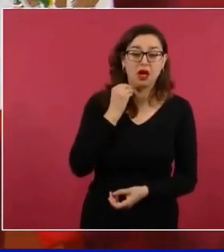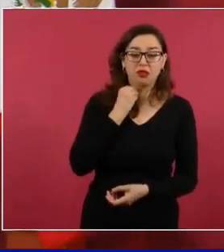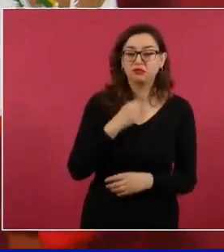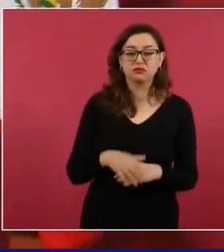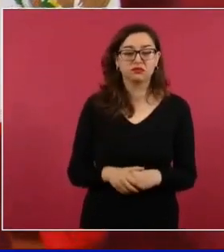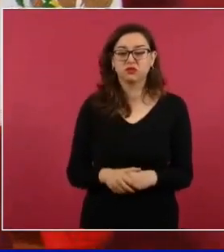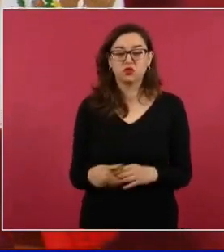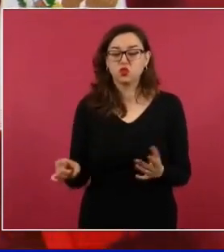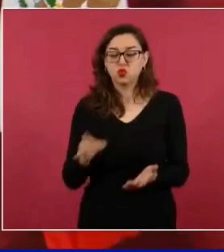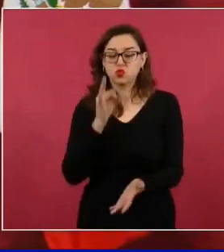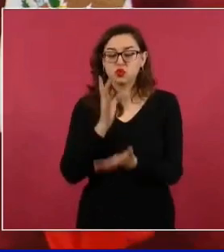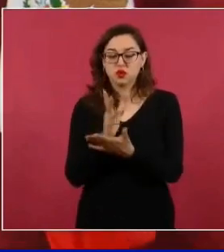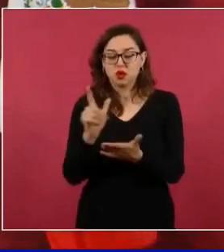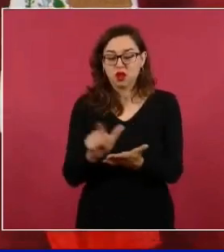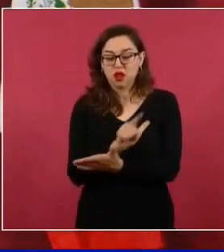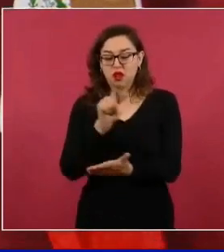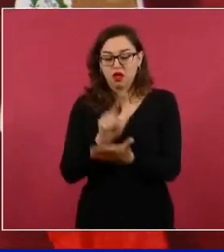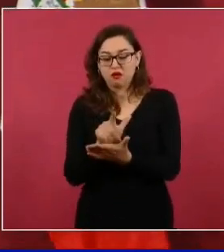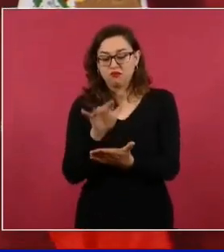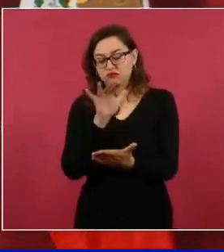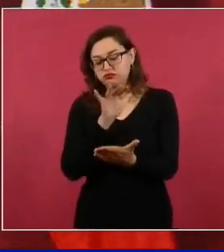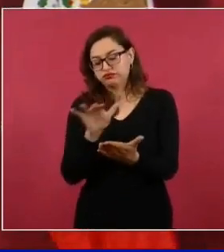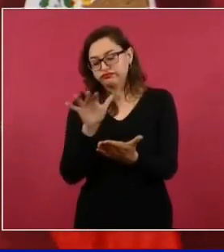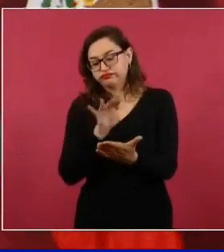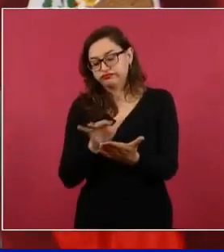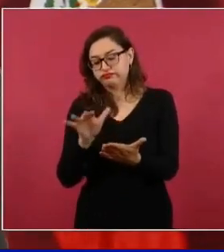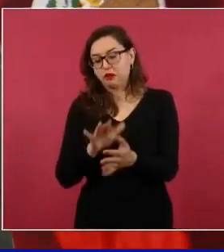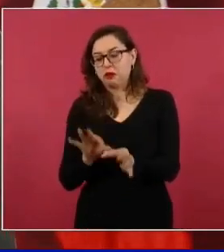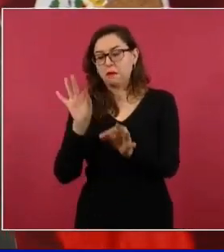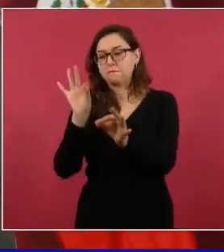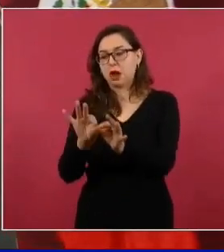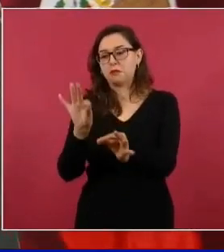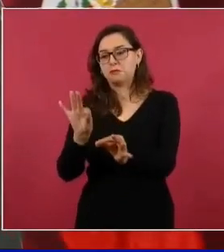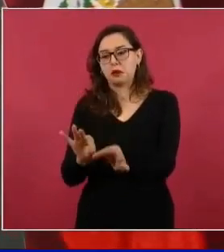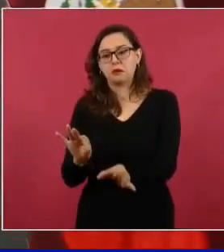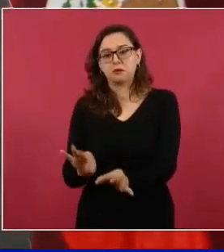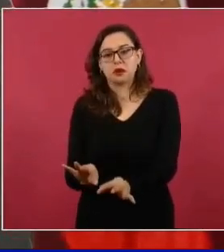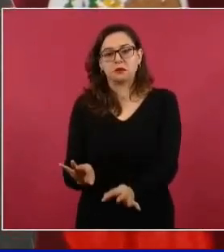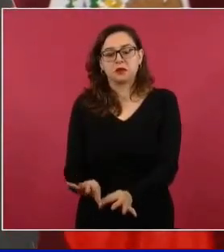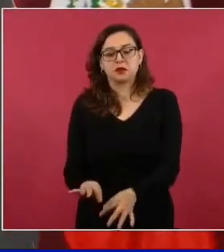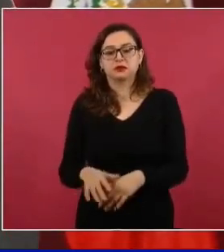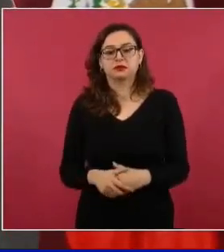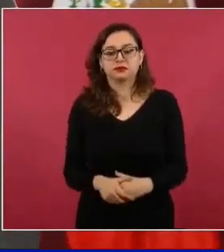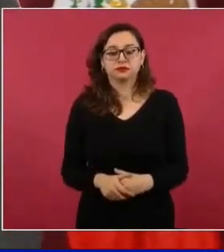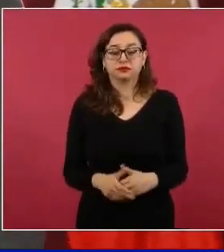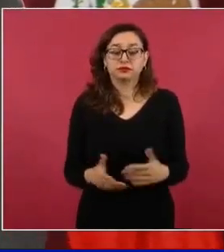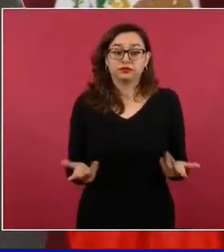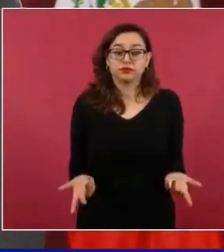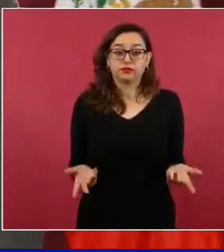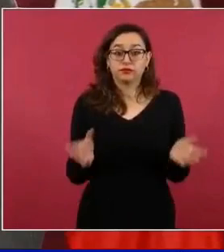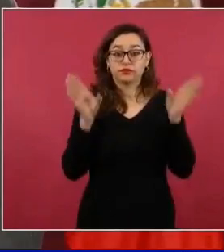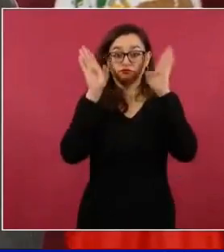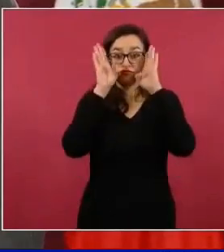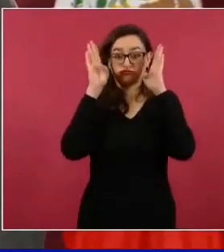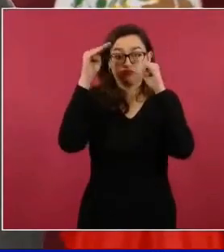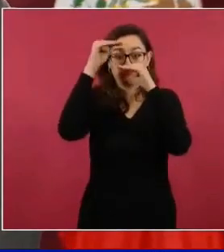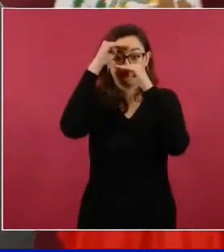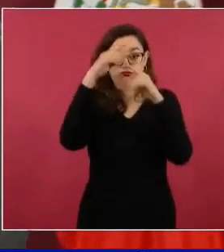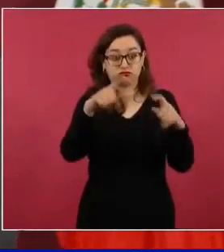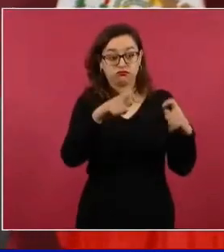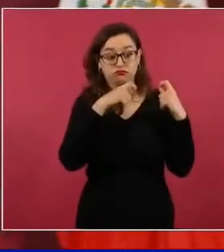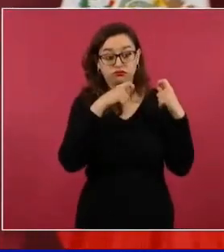con la idea esta, ¿no?, retórica del conservadurismo, de que la ley es la